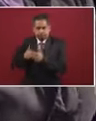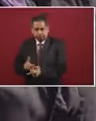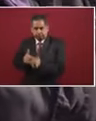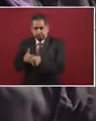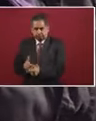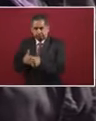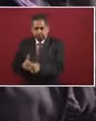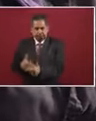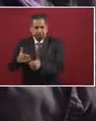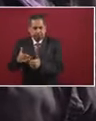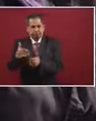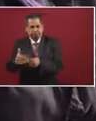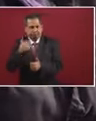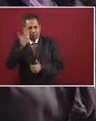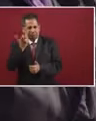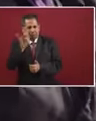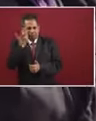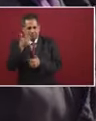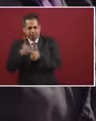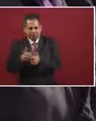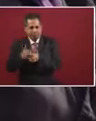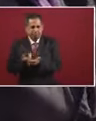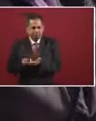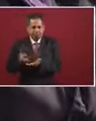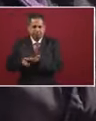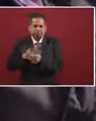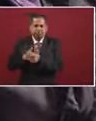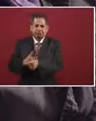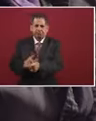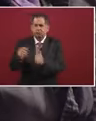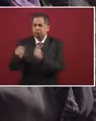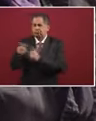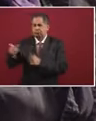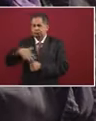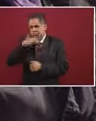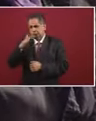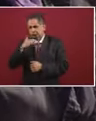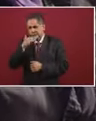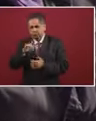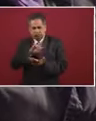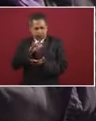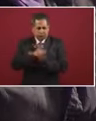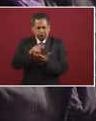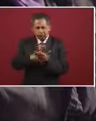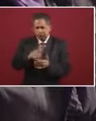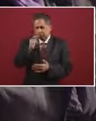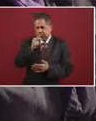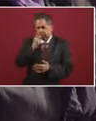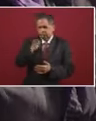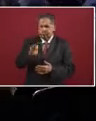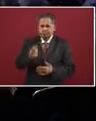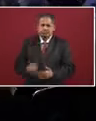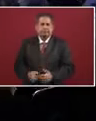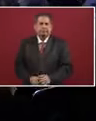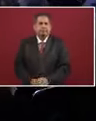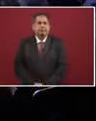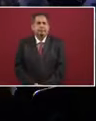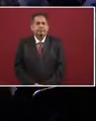de México frente a la reelección de los presidentes cuando es de manera tramposa, cuando la ley no lo permite? Gracias.